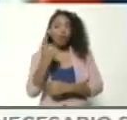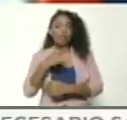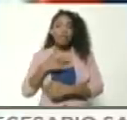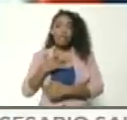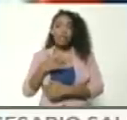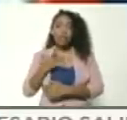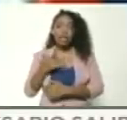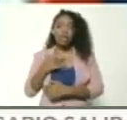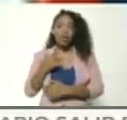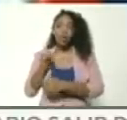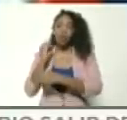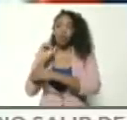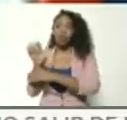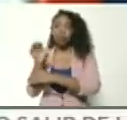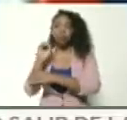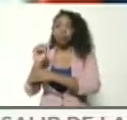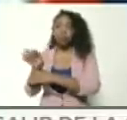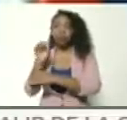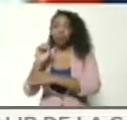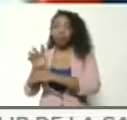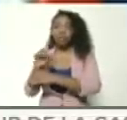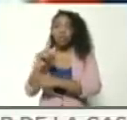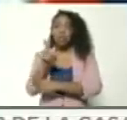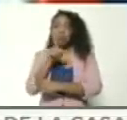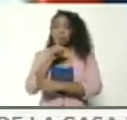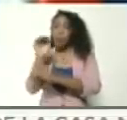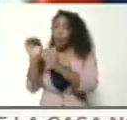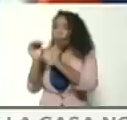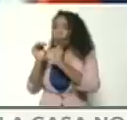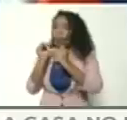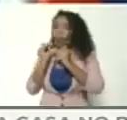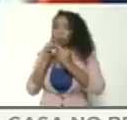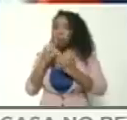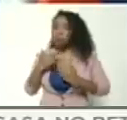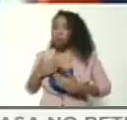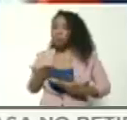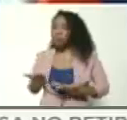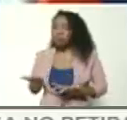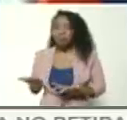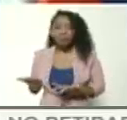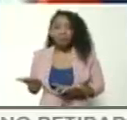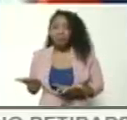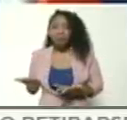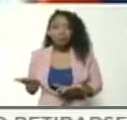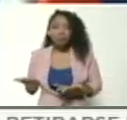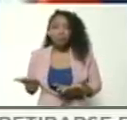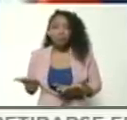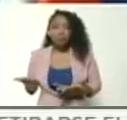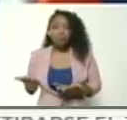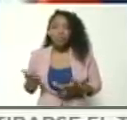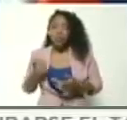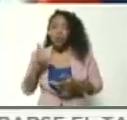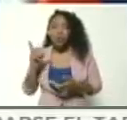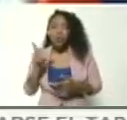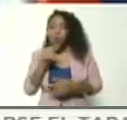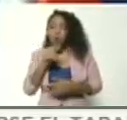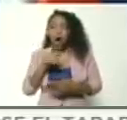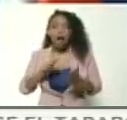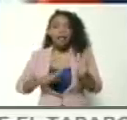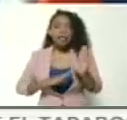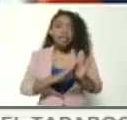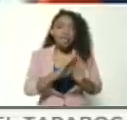es simplemente un silencio, un mutis que no establece, no